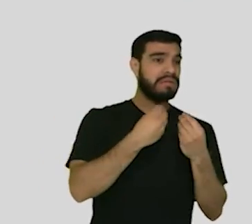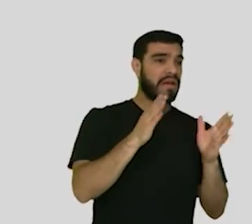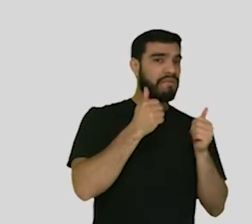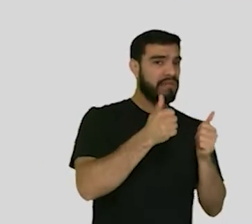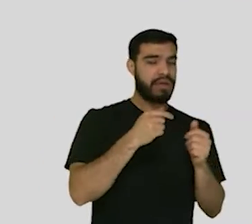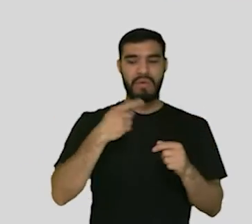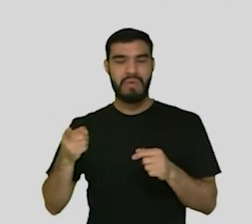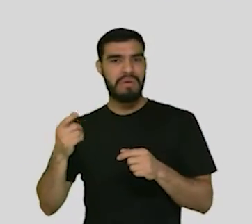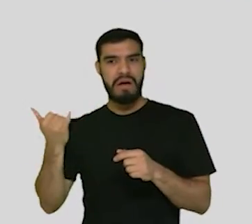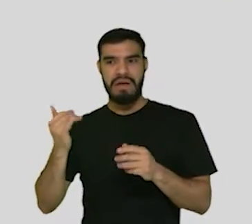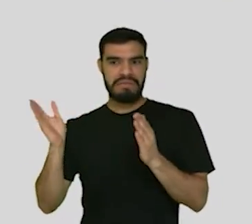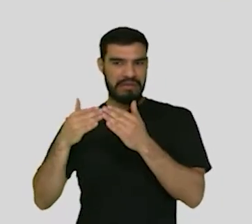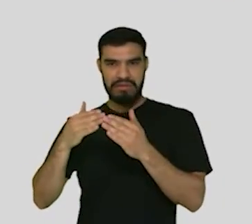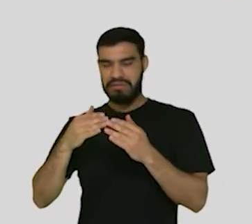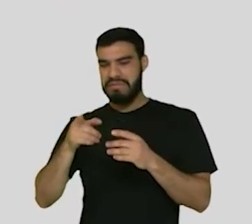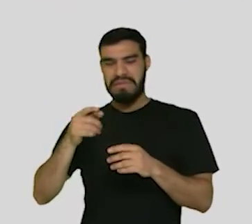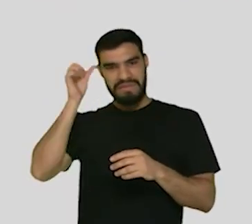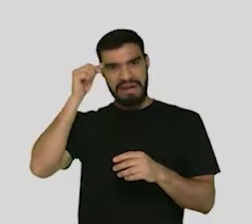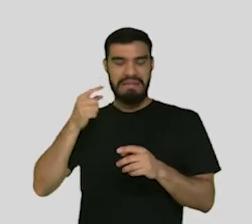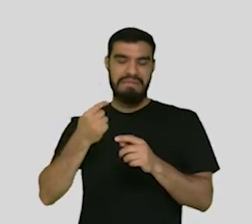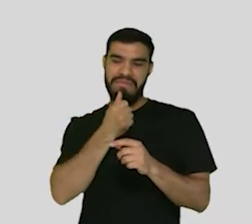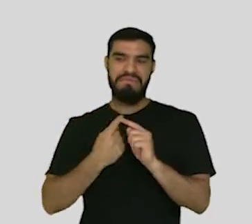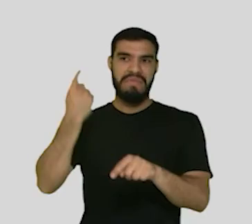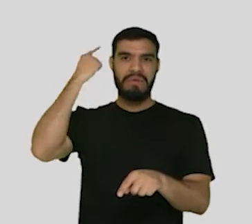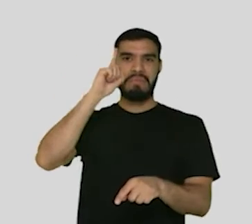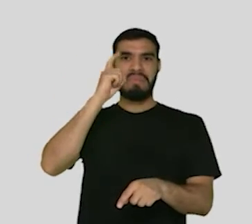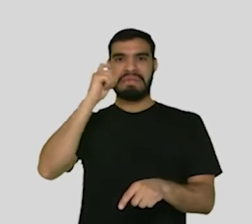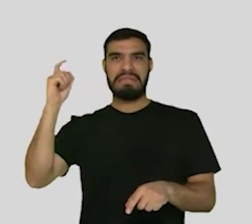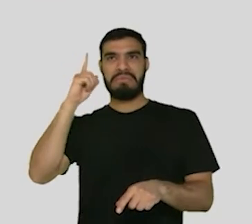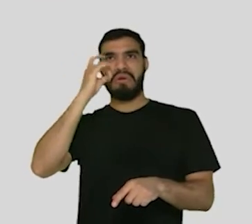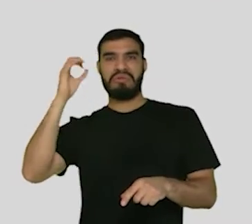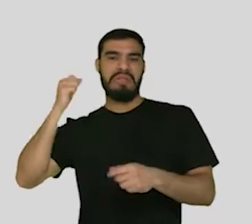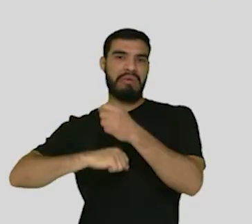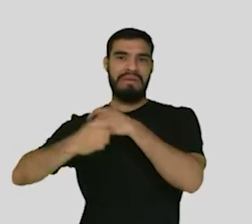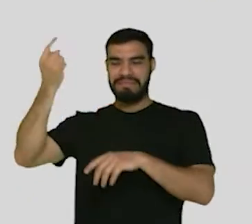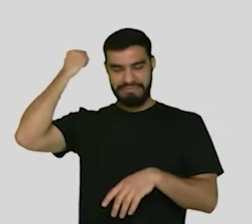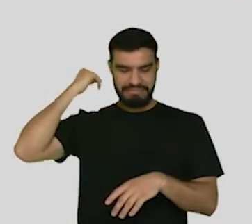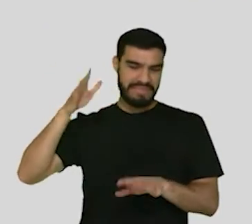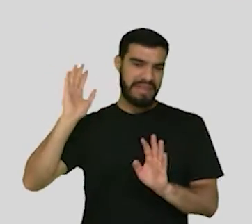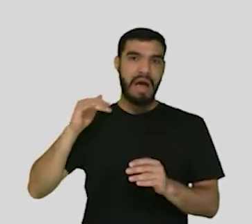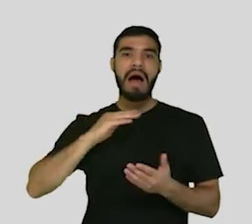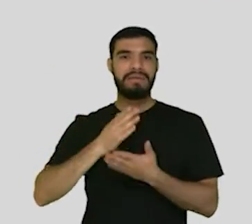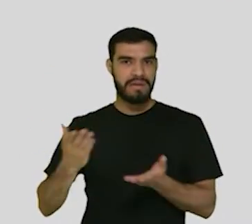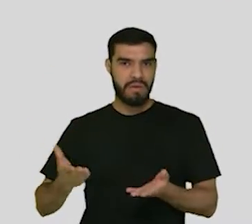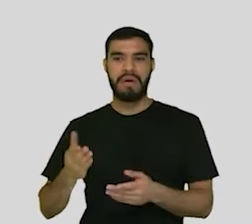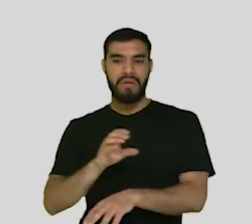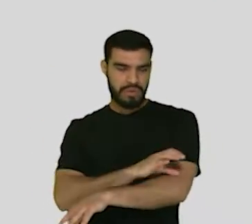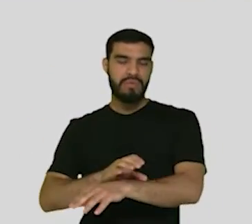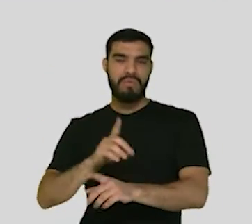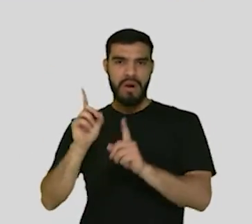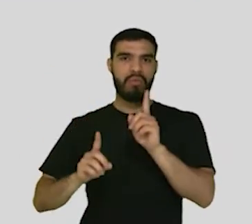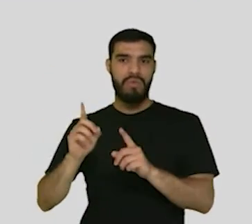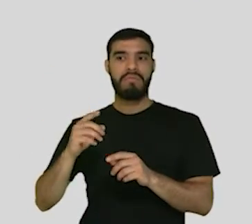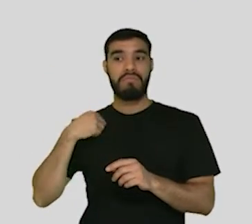oye yokoba yepa. O sea, al 1800 o al 1700, sí, no sé. Más, más lejos, más lejos. Siguen existiendo ahora. Oi,